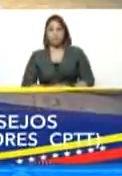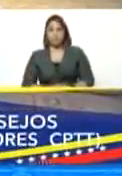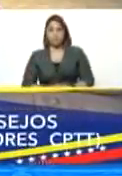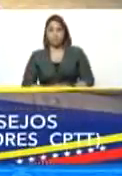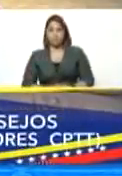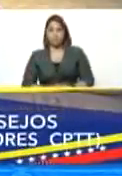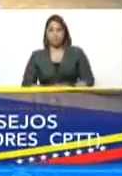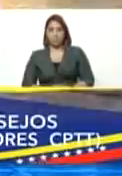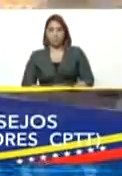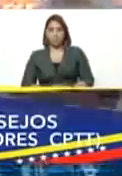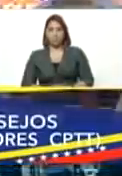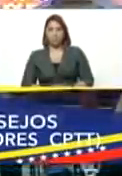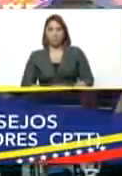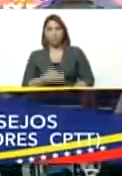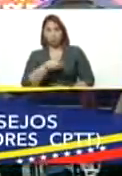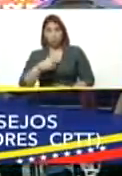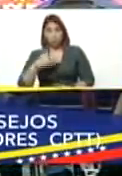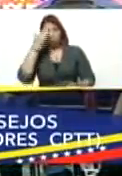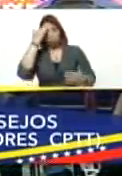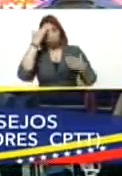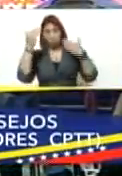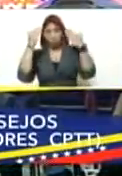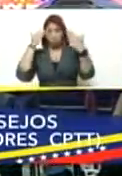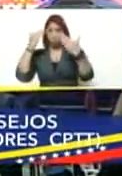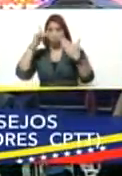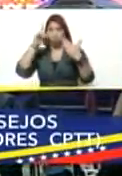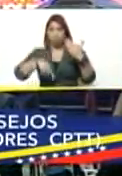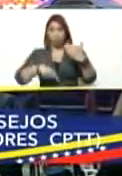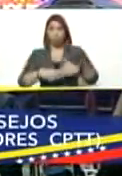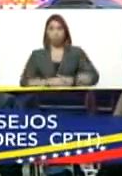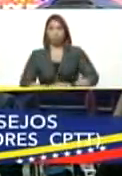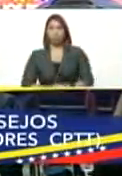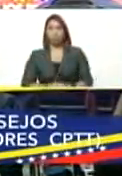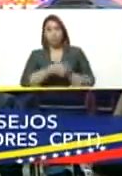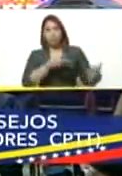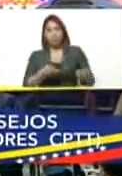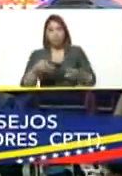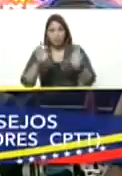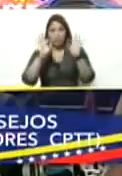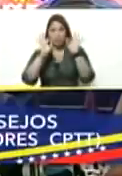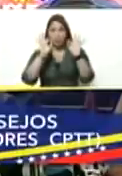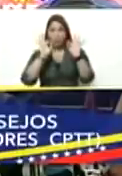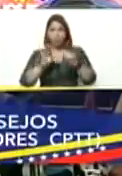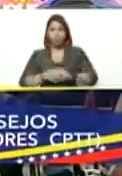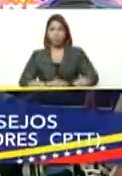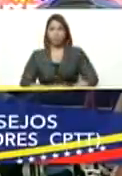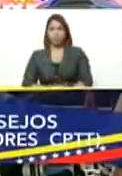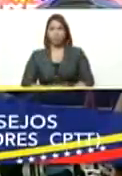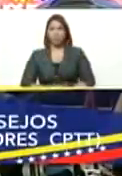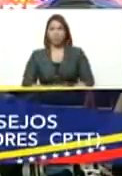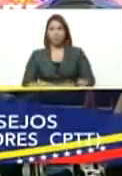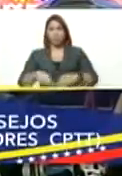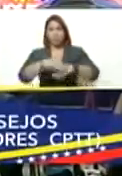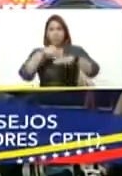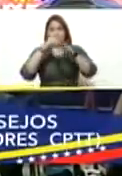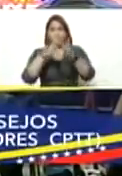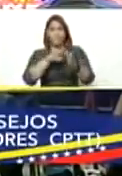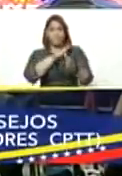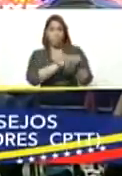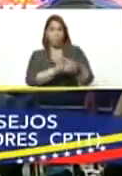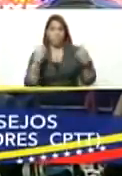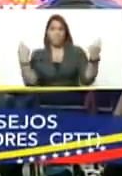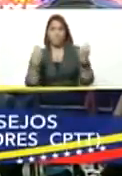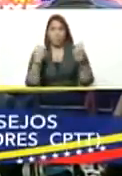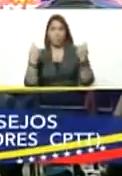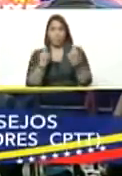¿verdad? Quiero saludar también, invitados especiales, el ministro del Poder Popular